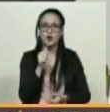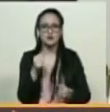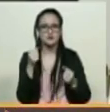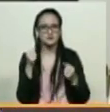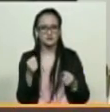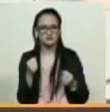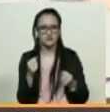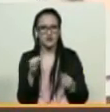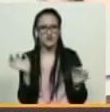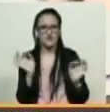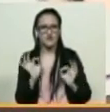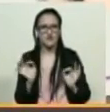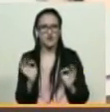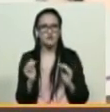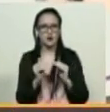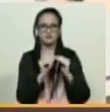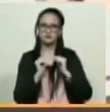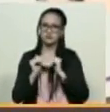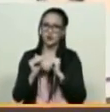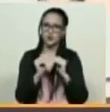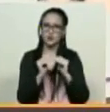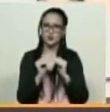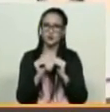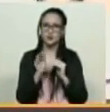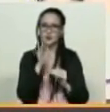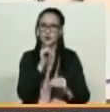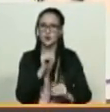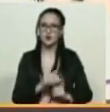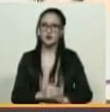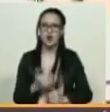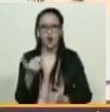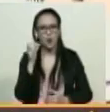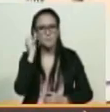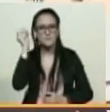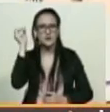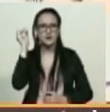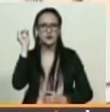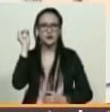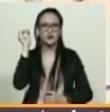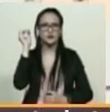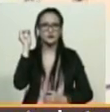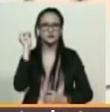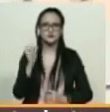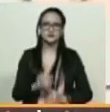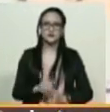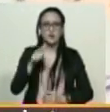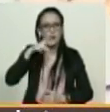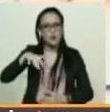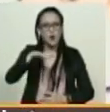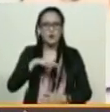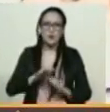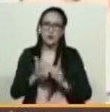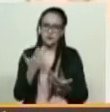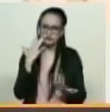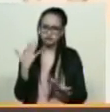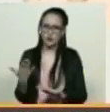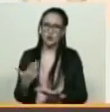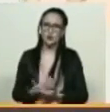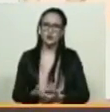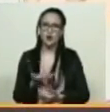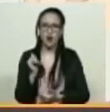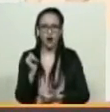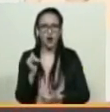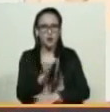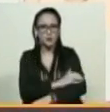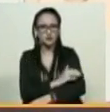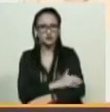alguna forma equilibrada o balanceada. Quería su opinión al respecto, sobre todo a los pueblos del mundo que nos ven. ¿Hay o no hay